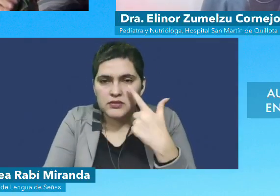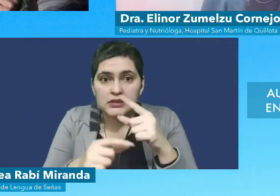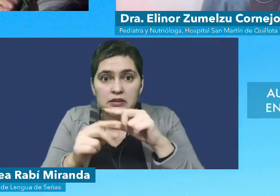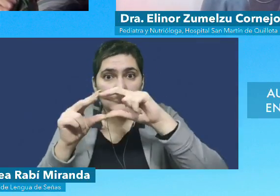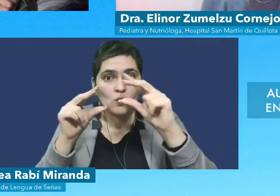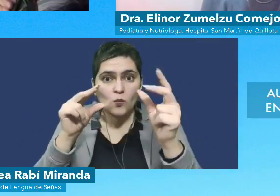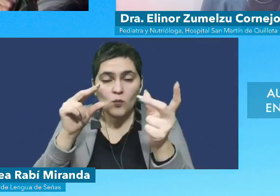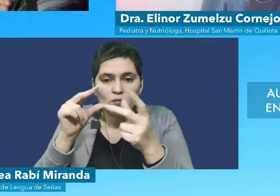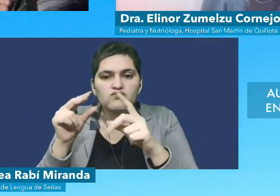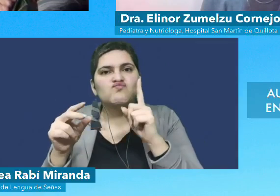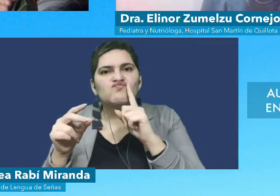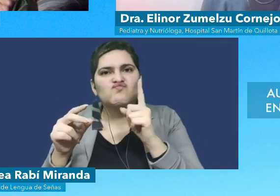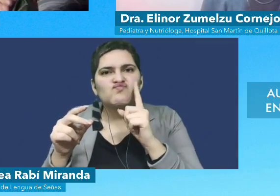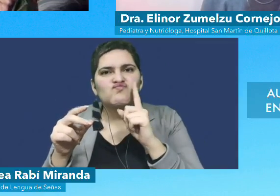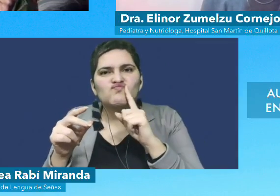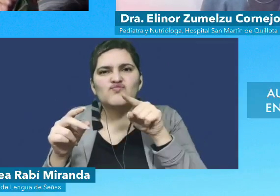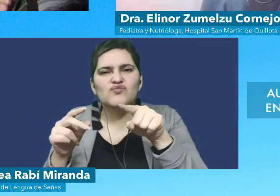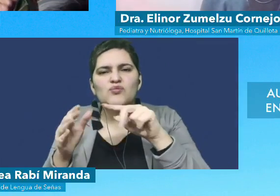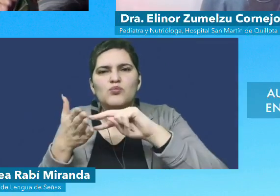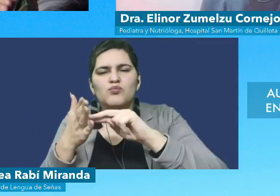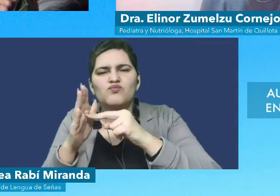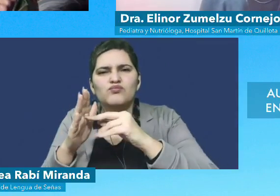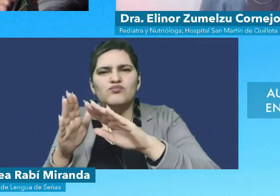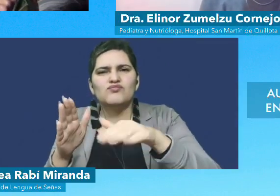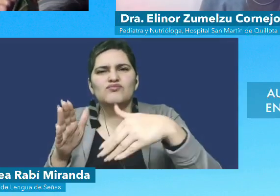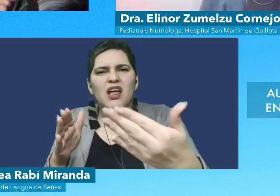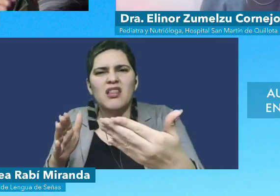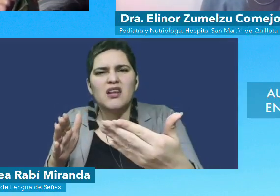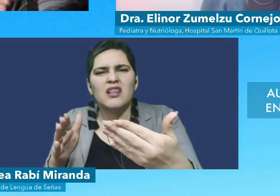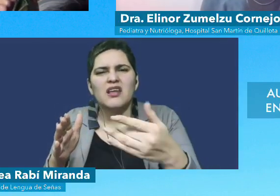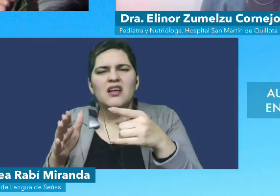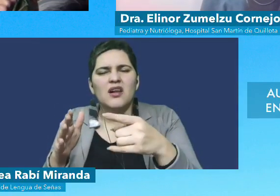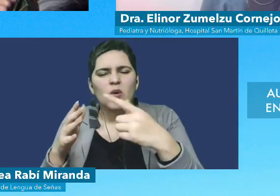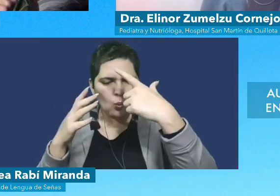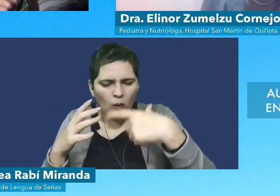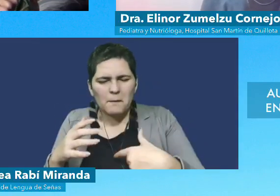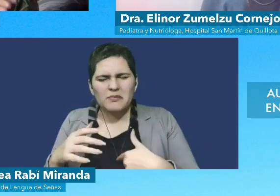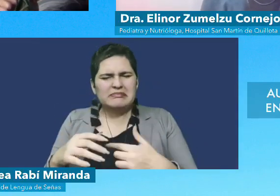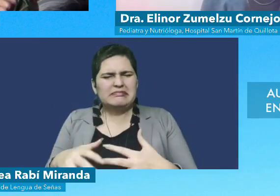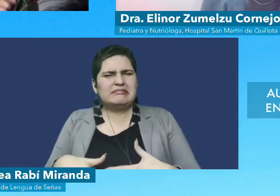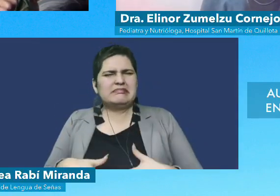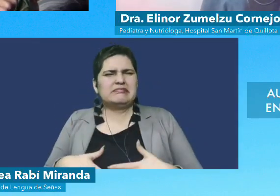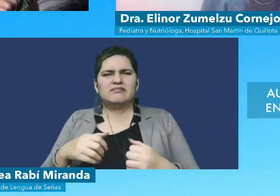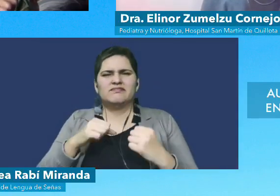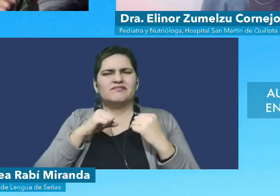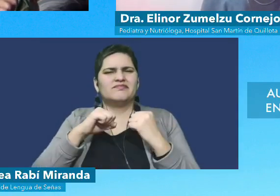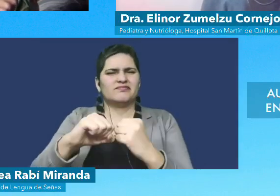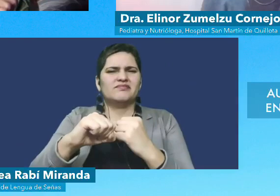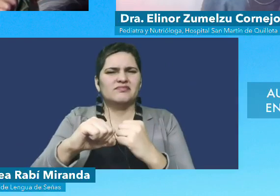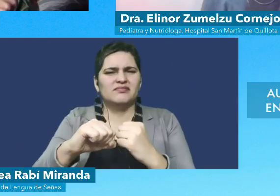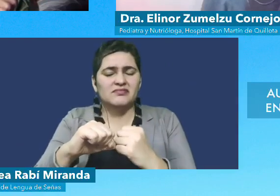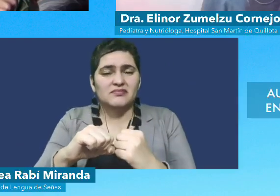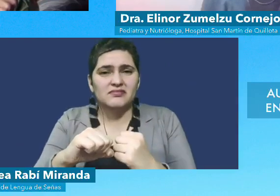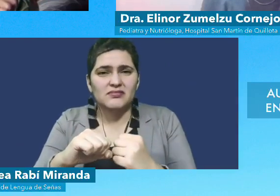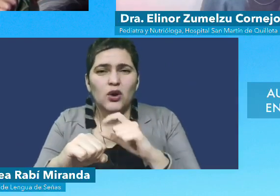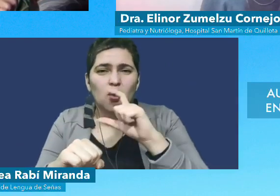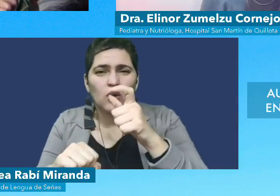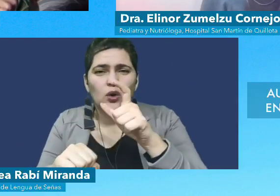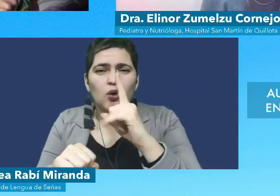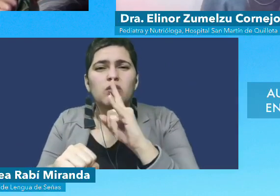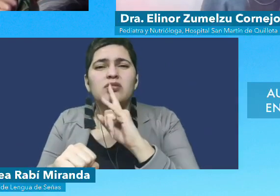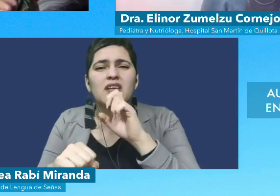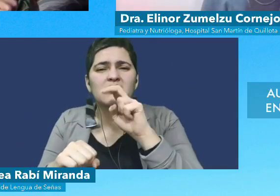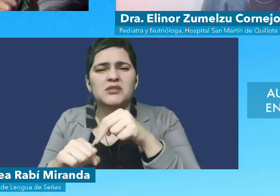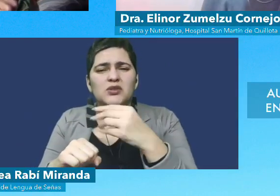daño producido por el propio organismo que rechaza a través de lo que ingresó como